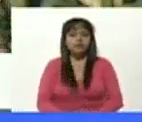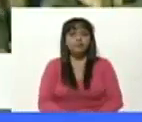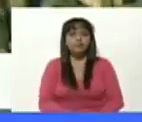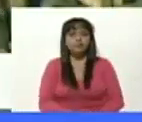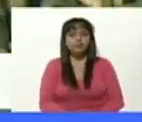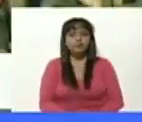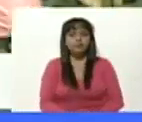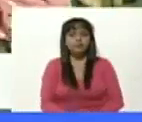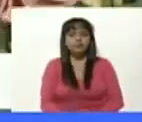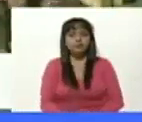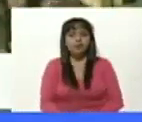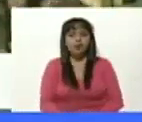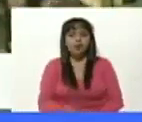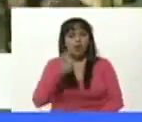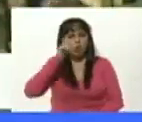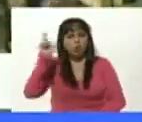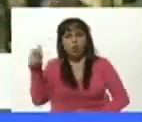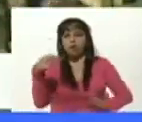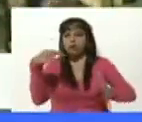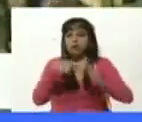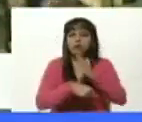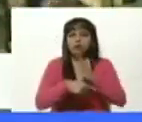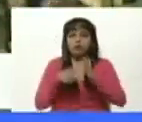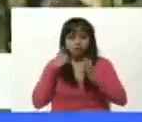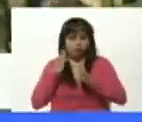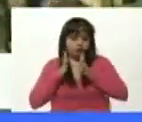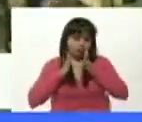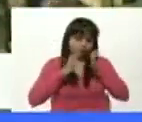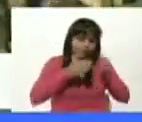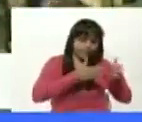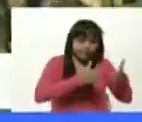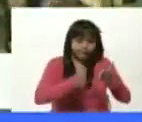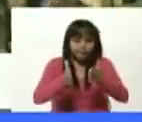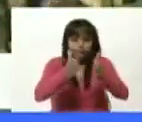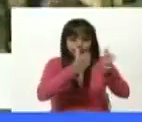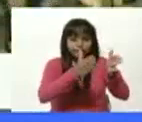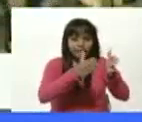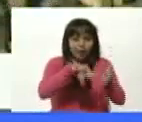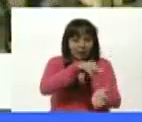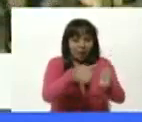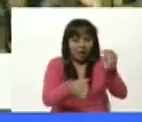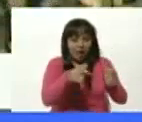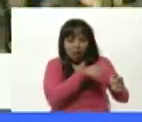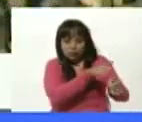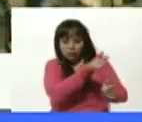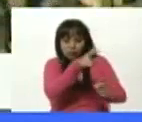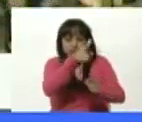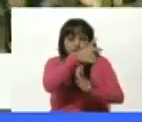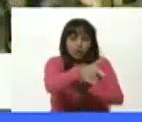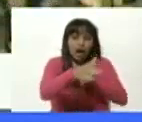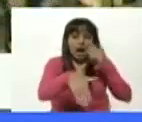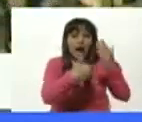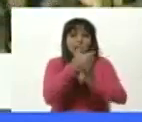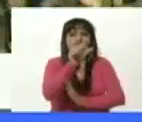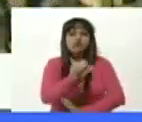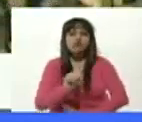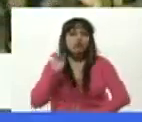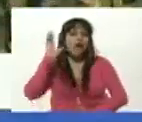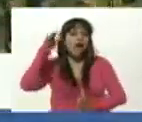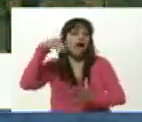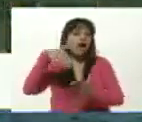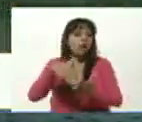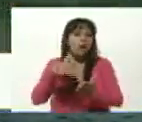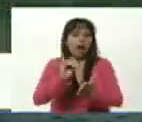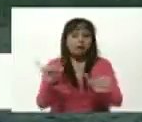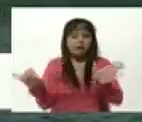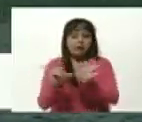El Guárico profundo, si uno se mete por aquí y larga por aquí, hacia el sur del estado de Aragua,